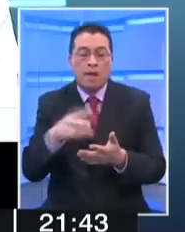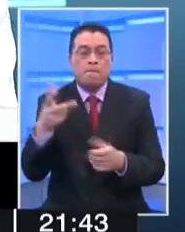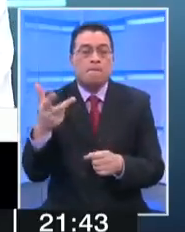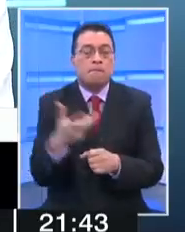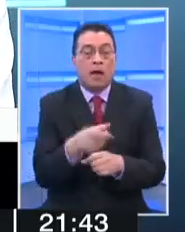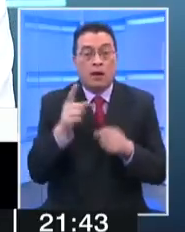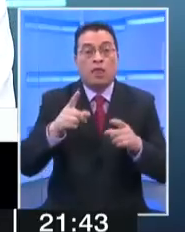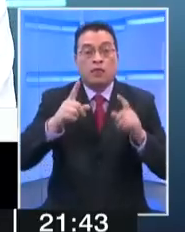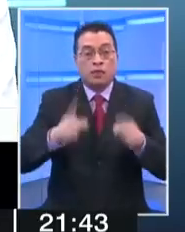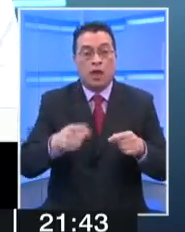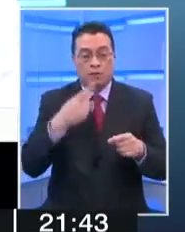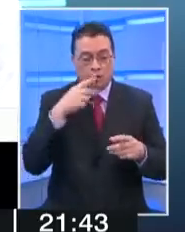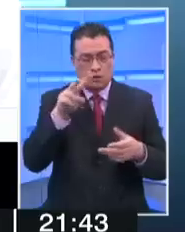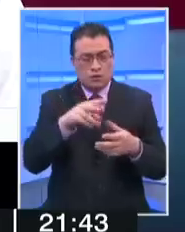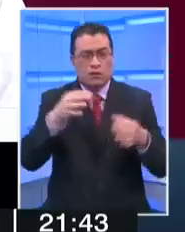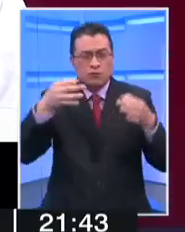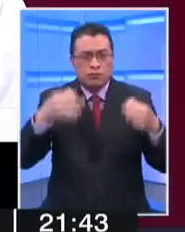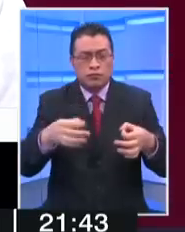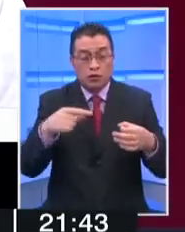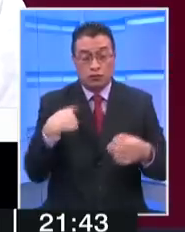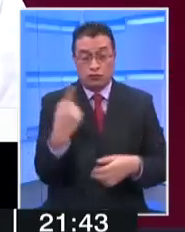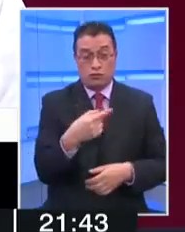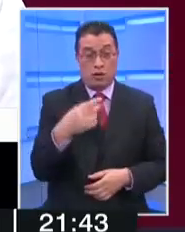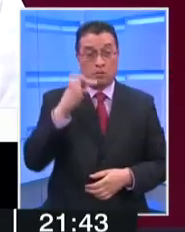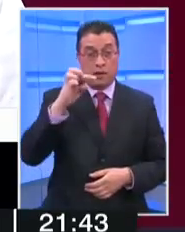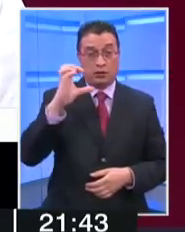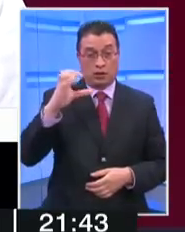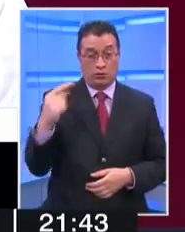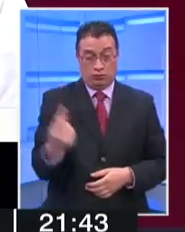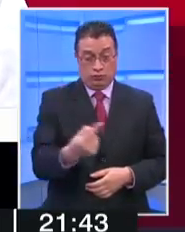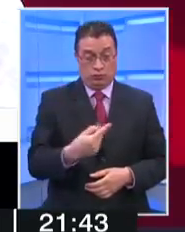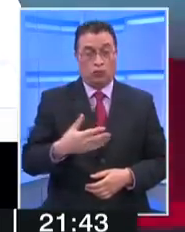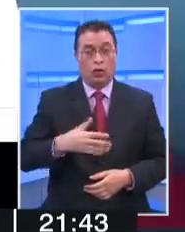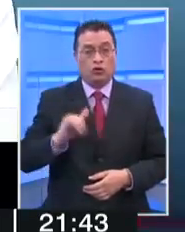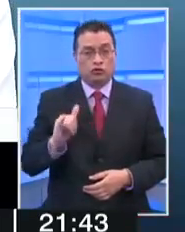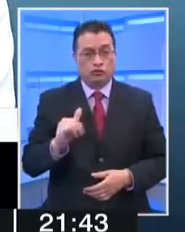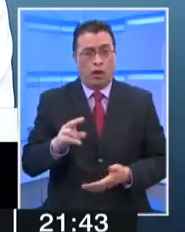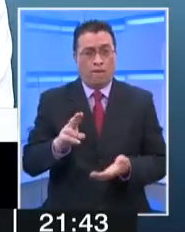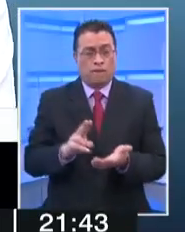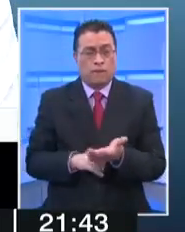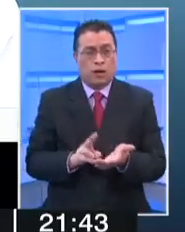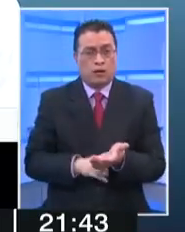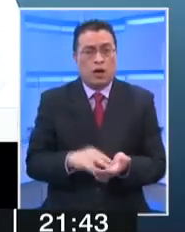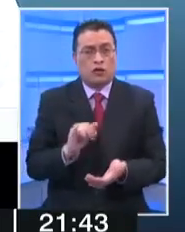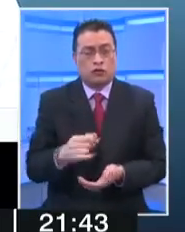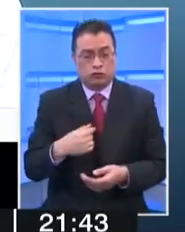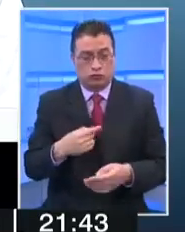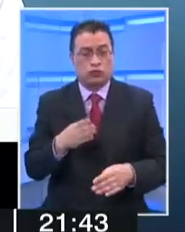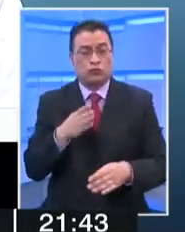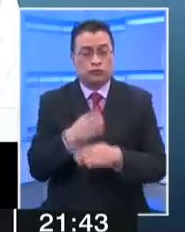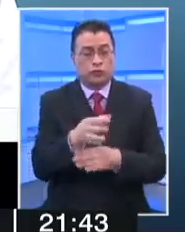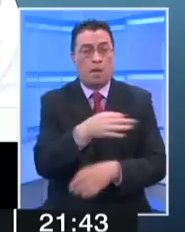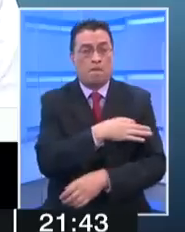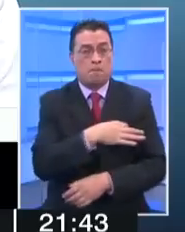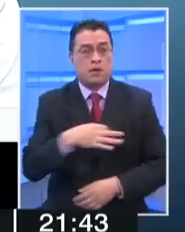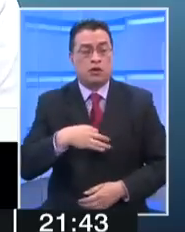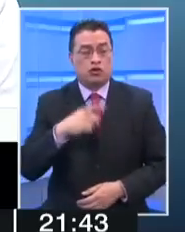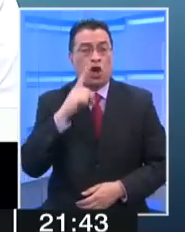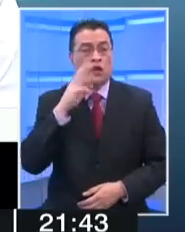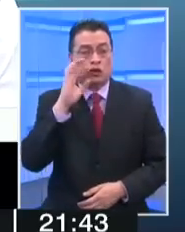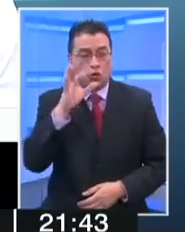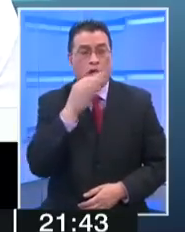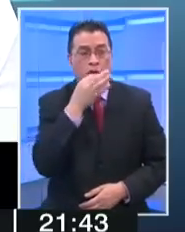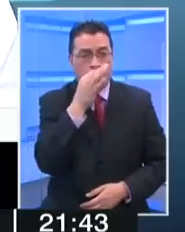su real sentido nosotros como Partido Comunista sí efectivamente nosotros que hicimos fue decirle al Señor ministro de interior m señor ministro de